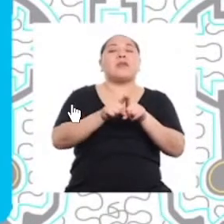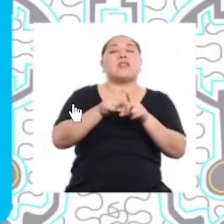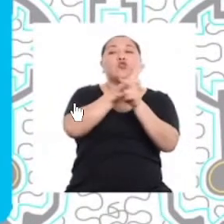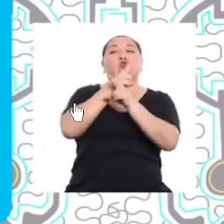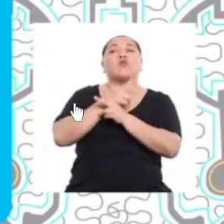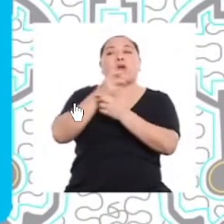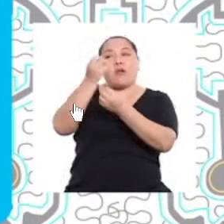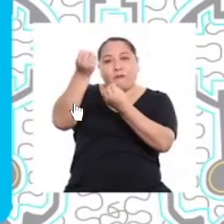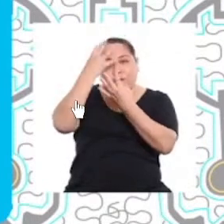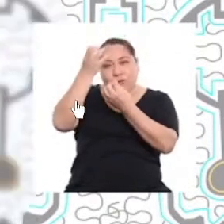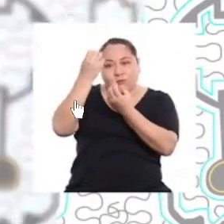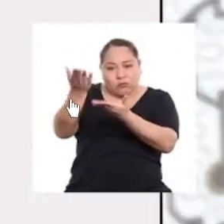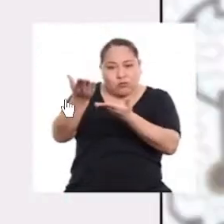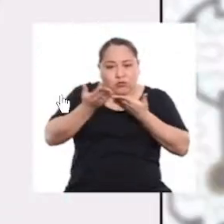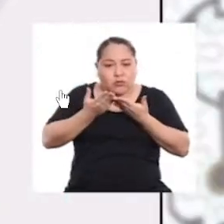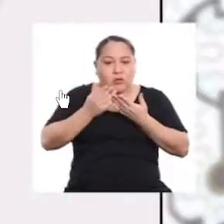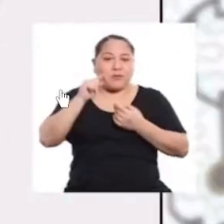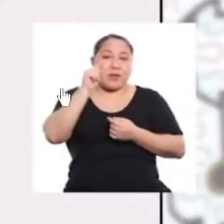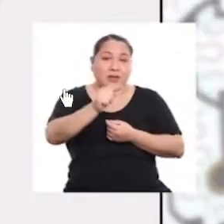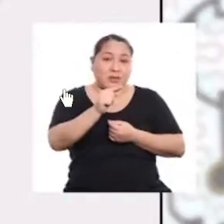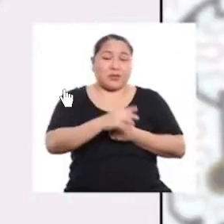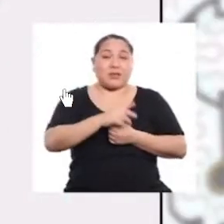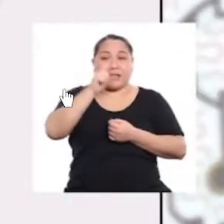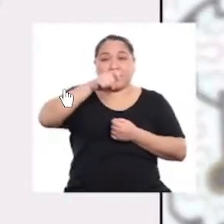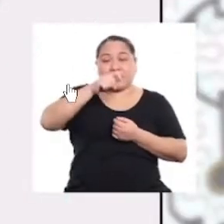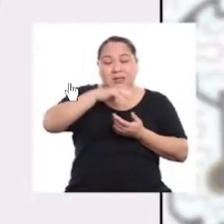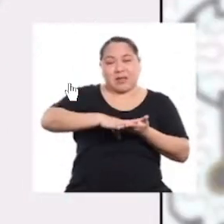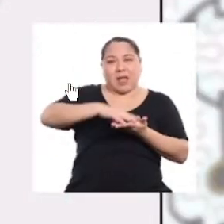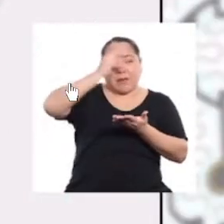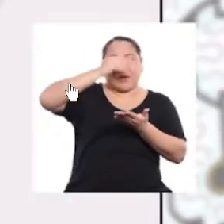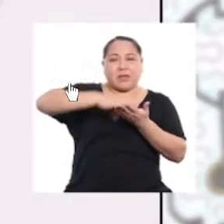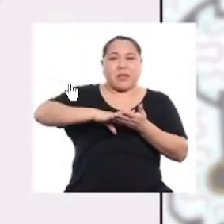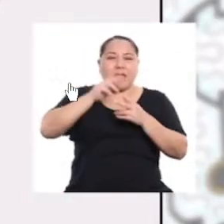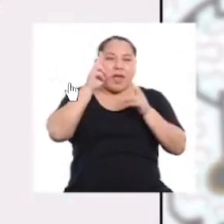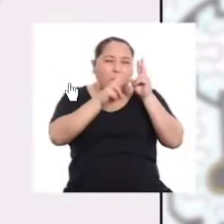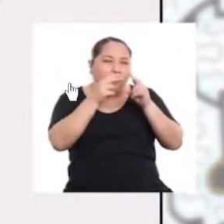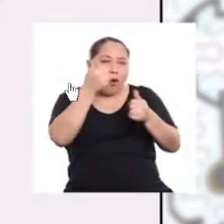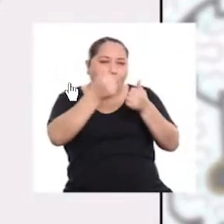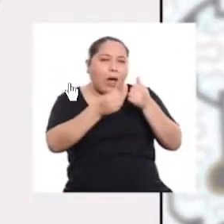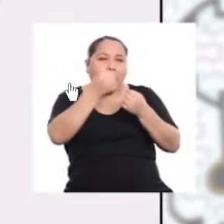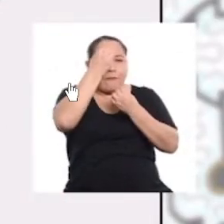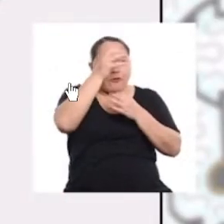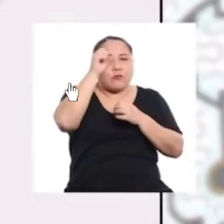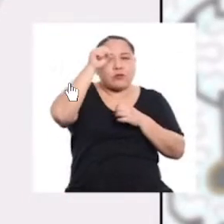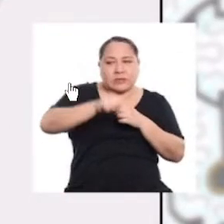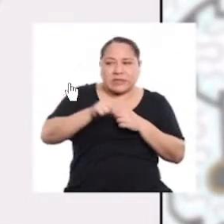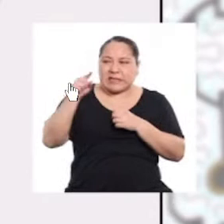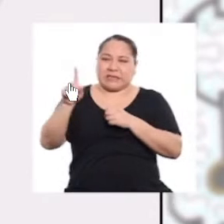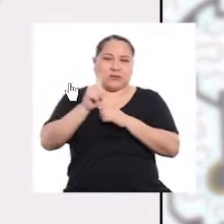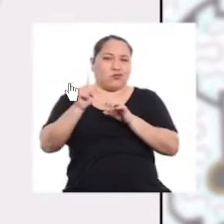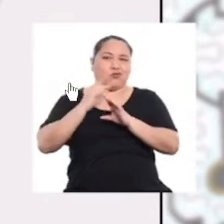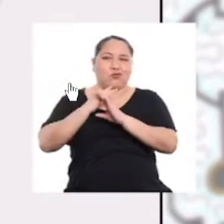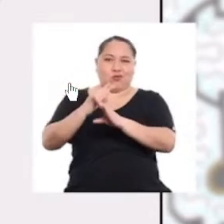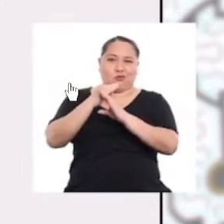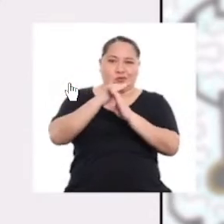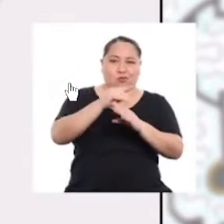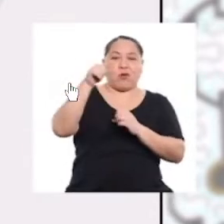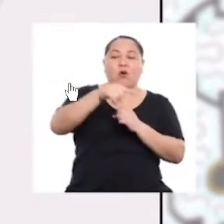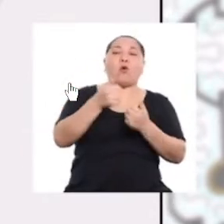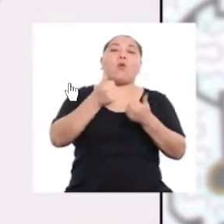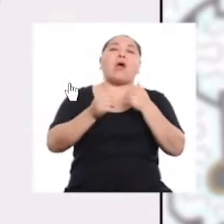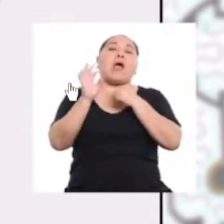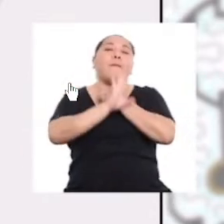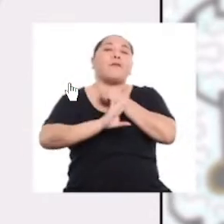de la información que recibimos. Para eso hay que aprender a filtrar la información y navegar en Internet de forma